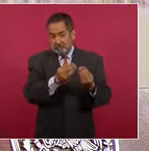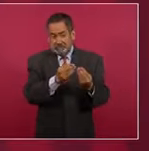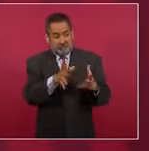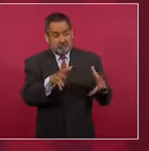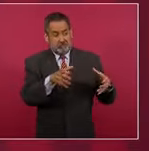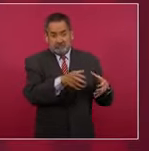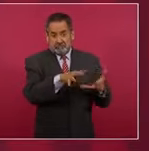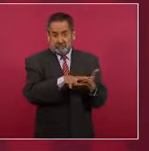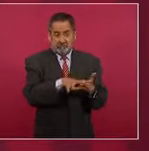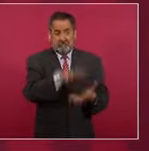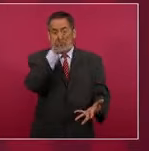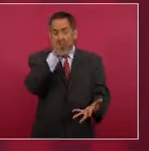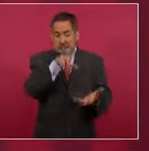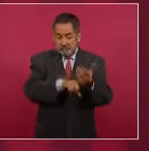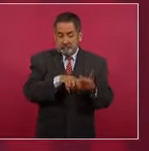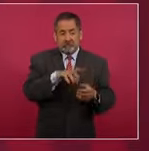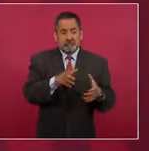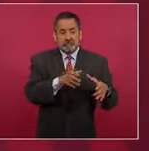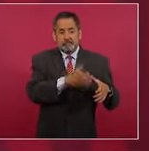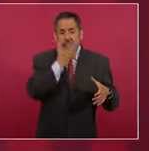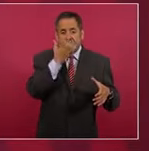mayoría.